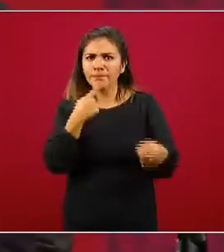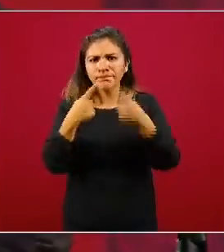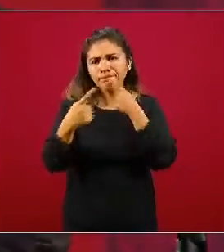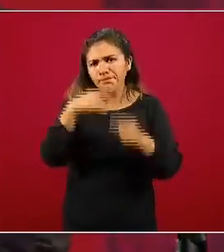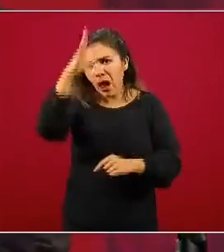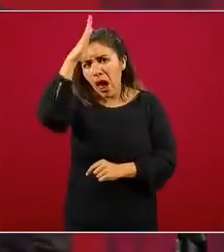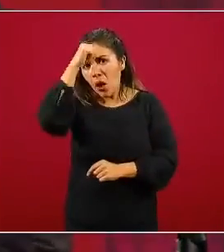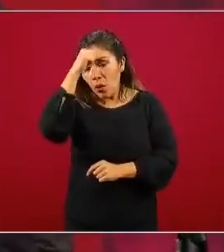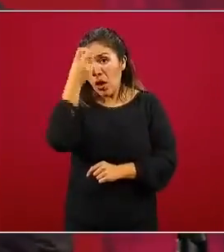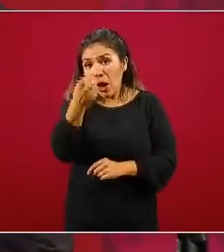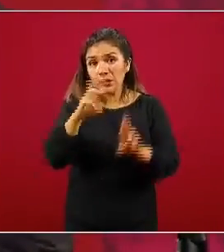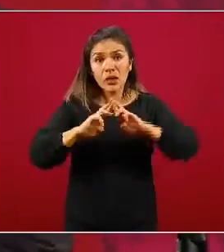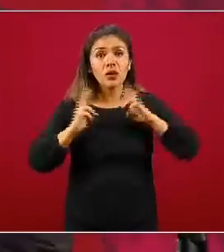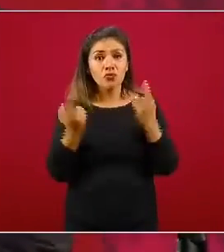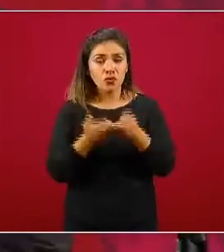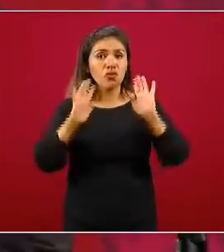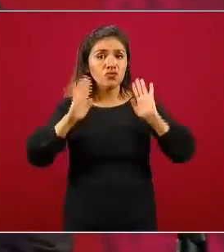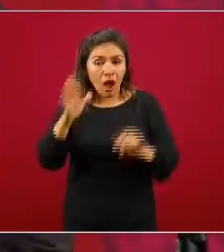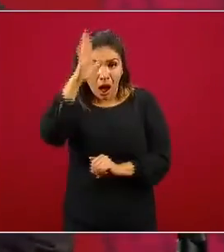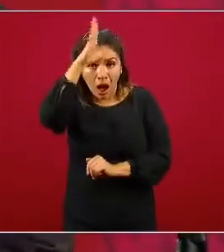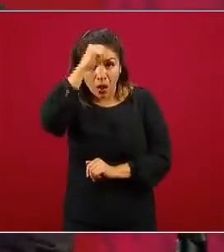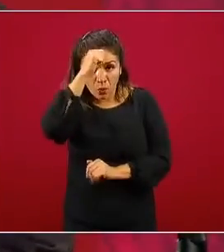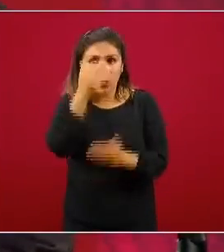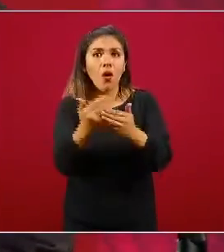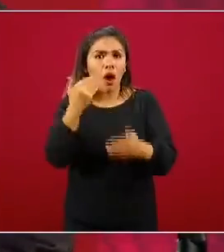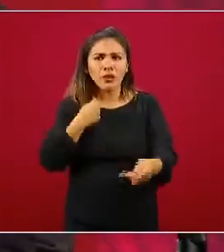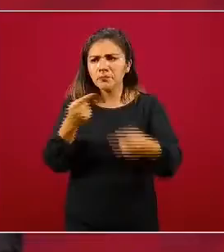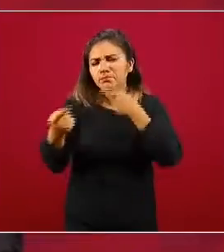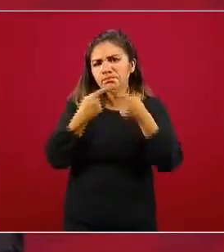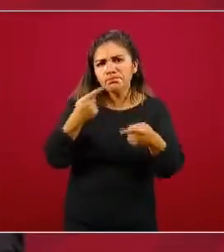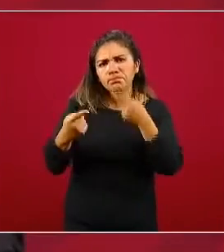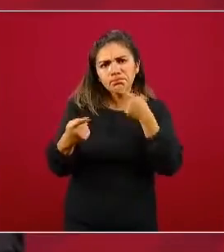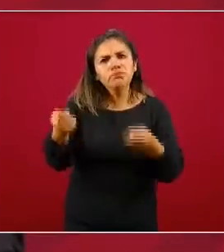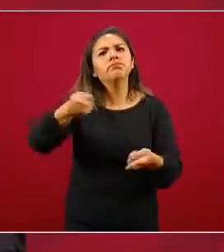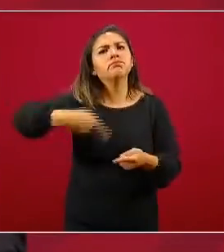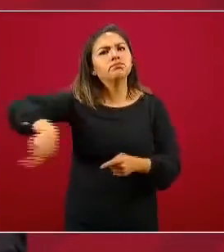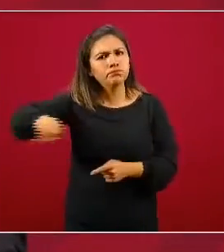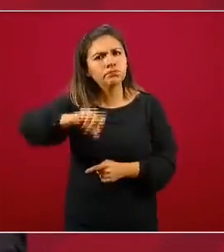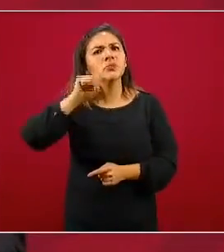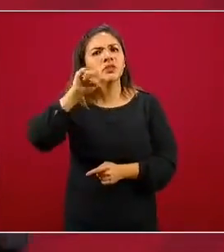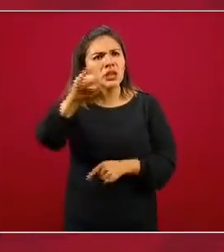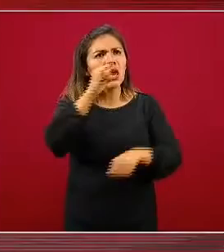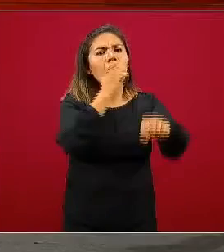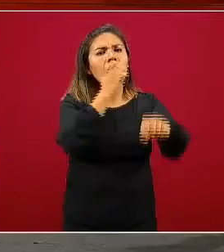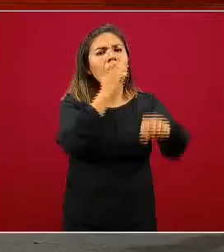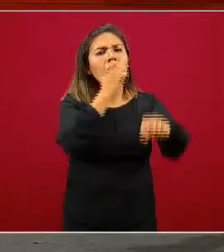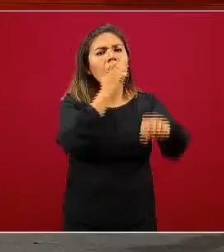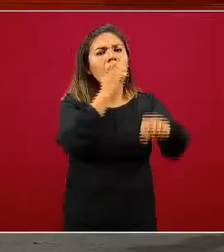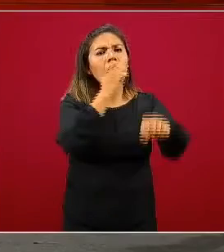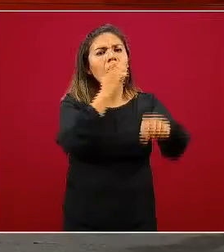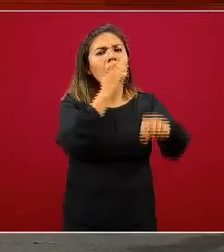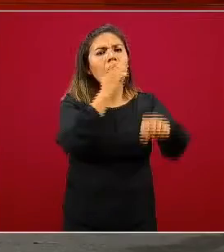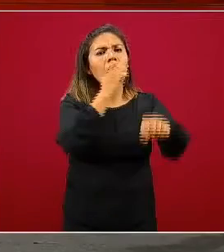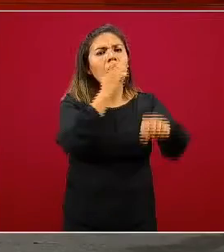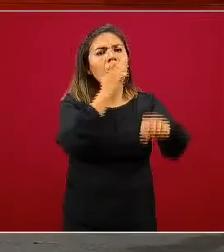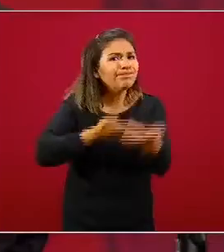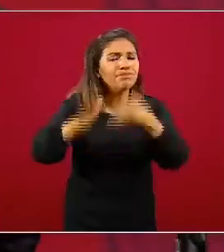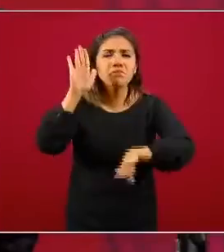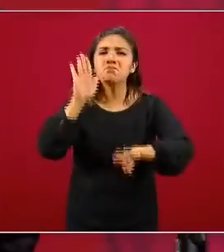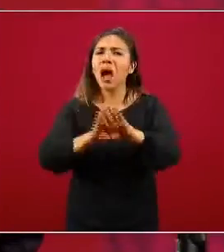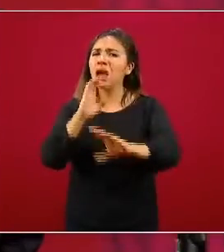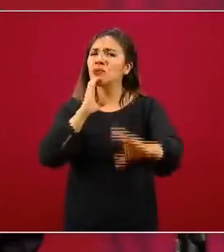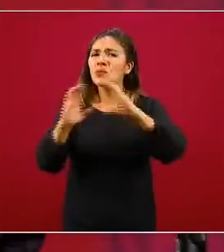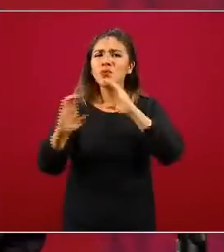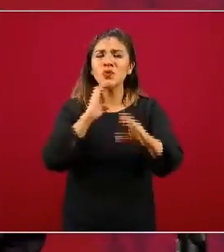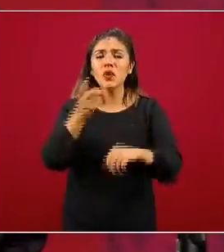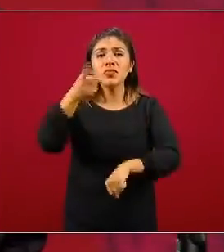precisamente, para eso fue la reunión y ya lo hemos presentado antes con ellas y ellos, con los estados. Va a haber un diálogo muy fluido.